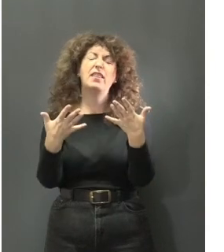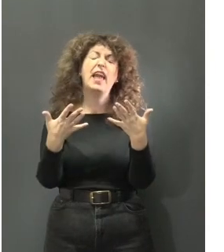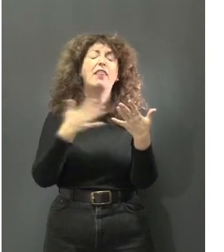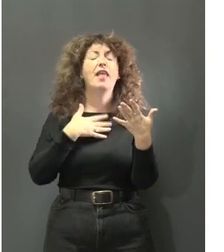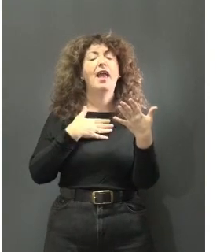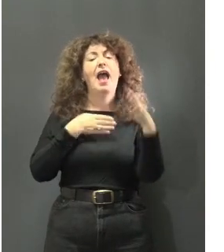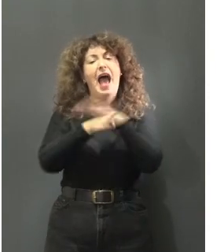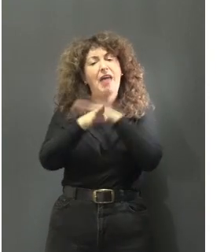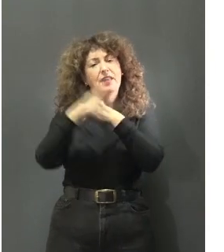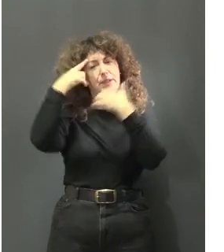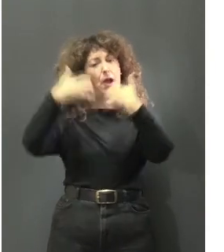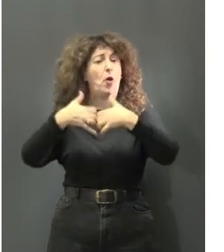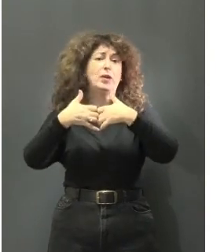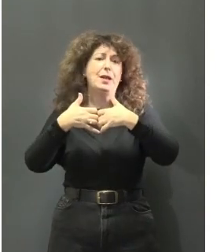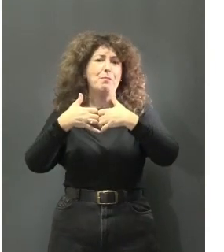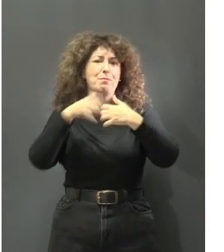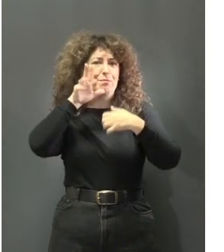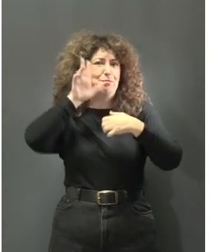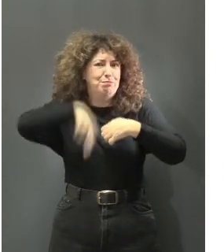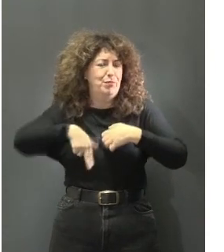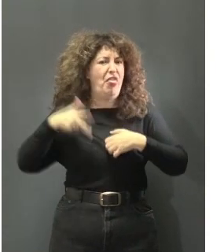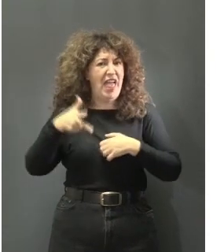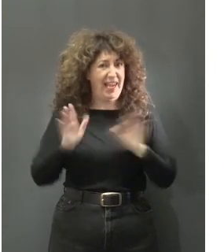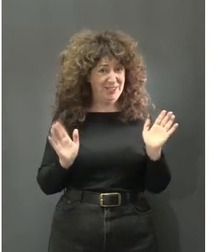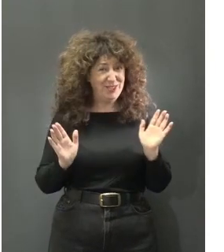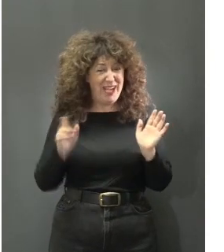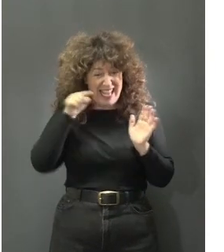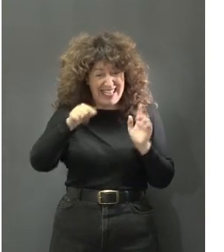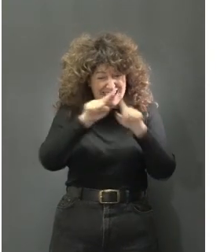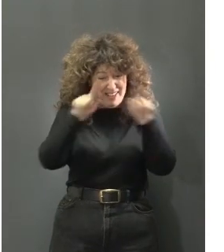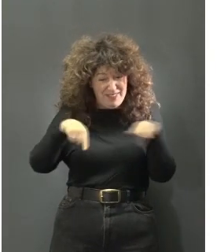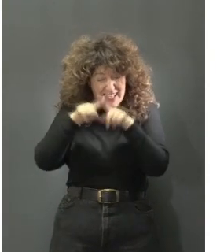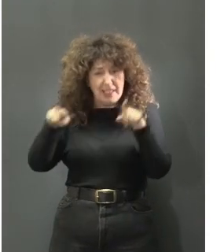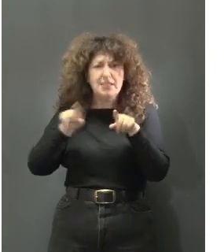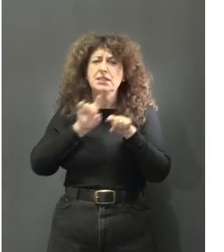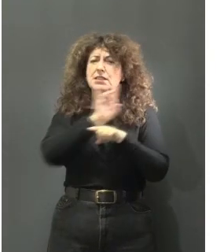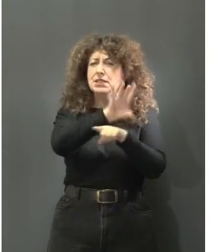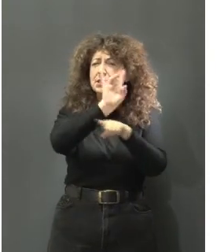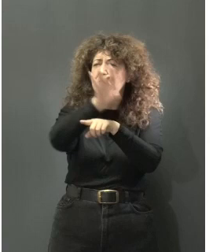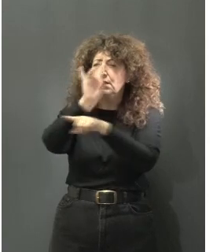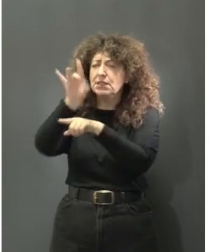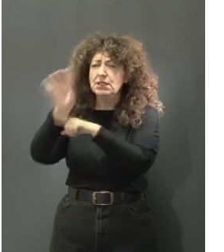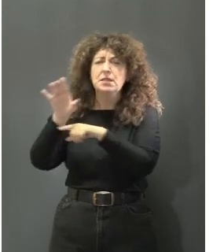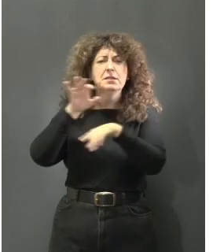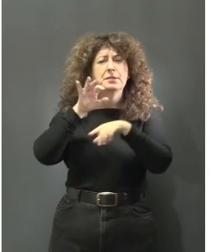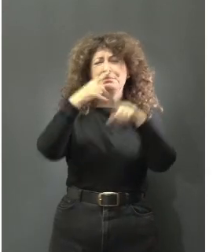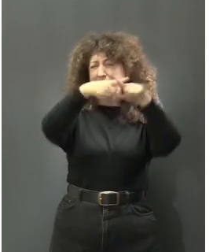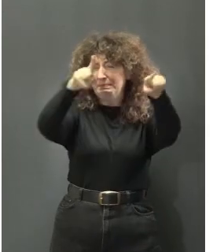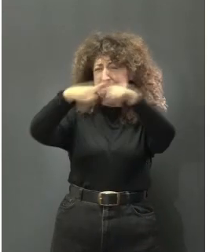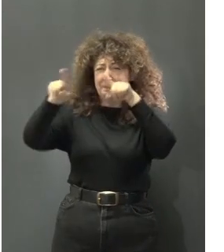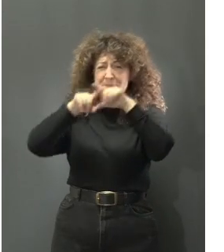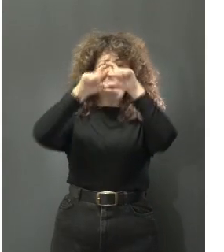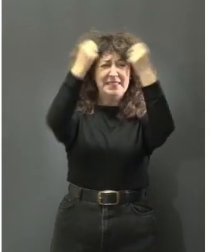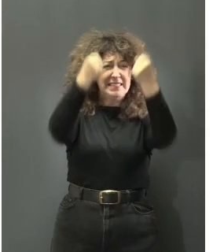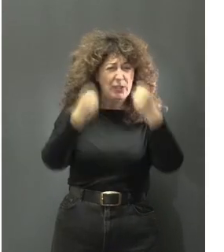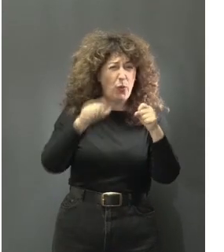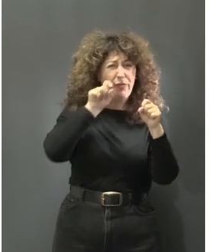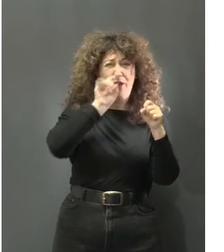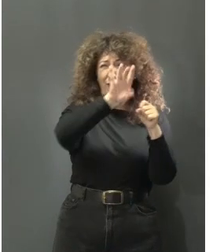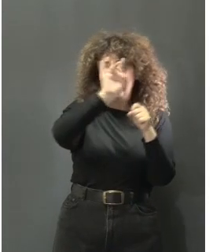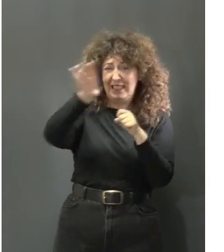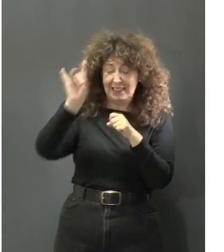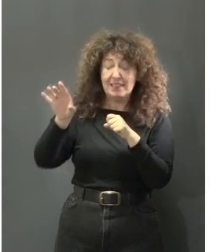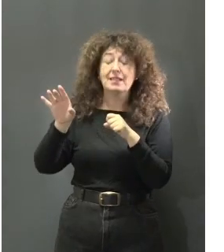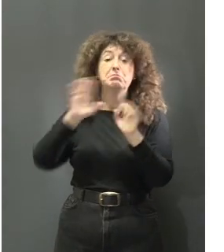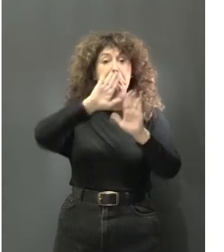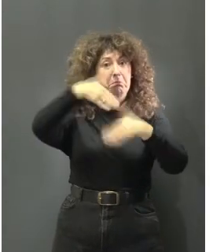derecho, hemos pretendido que llegue a todo tipo de agentes, todo tipo de instituciones. Y bueno, después